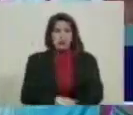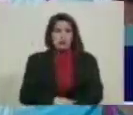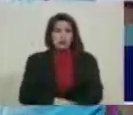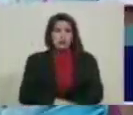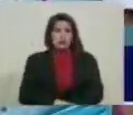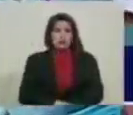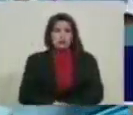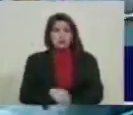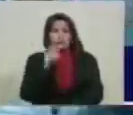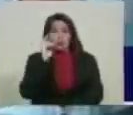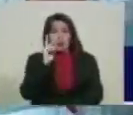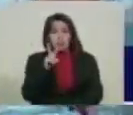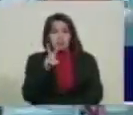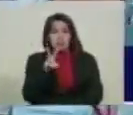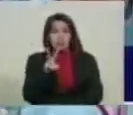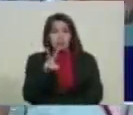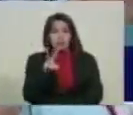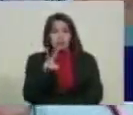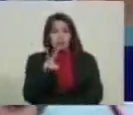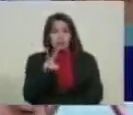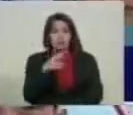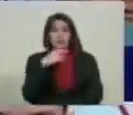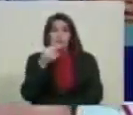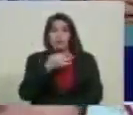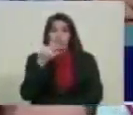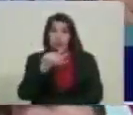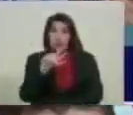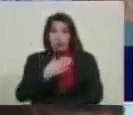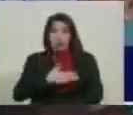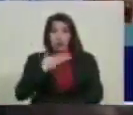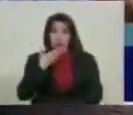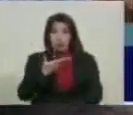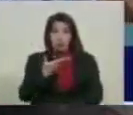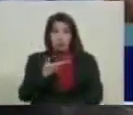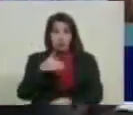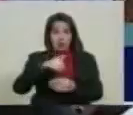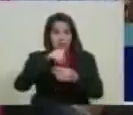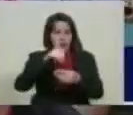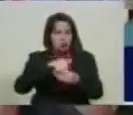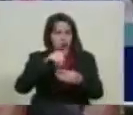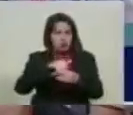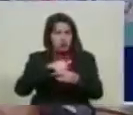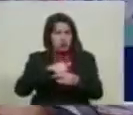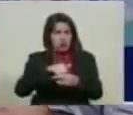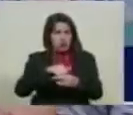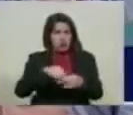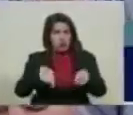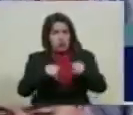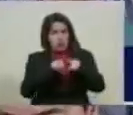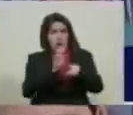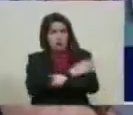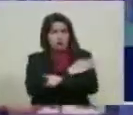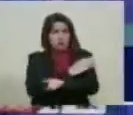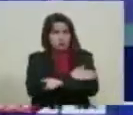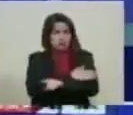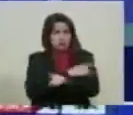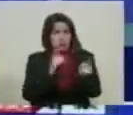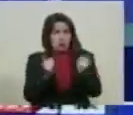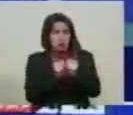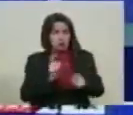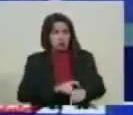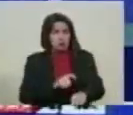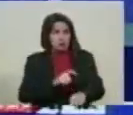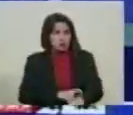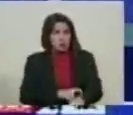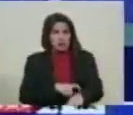Y veamos, son opción de poder por la vía electoral, a corto plazo,